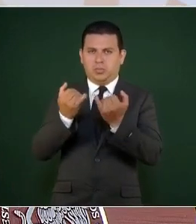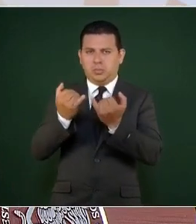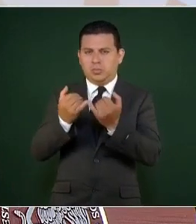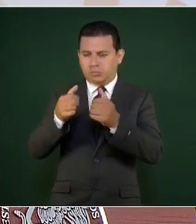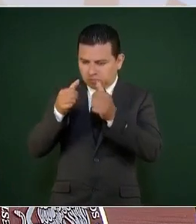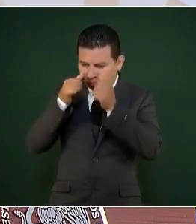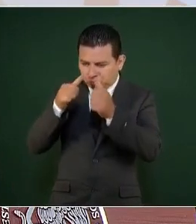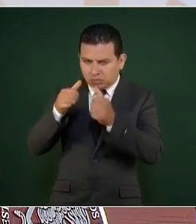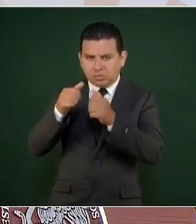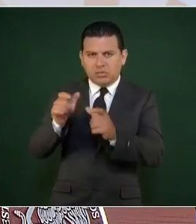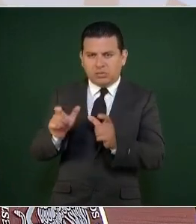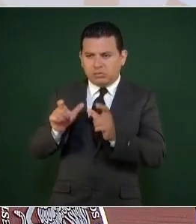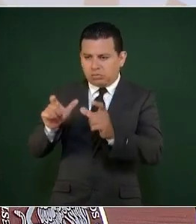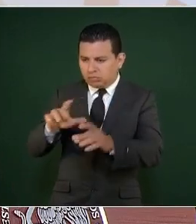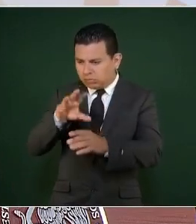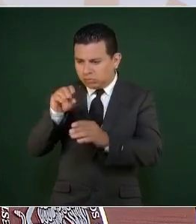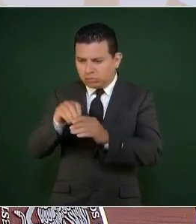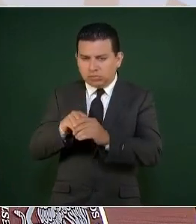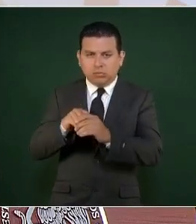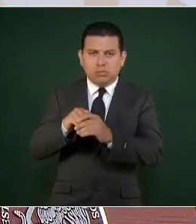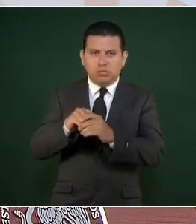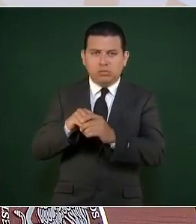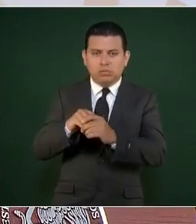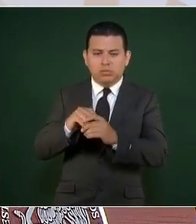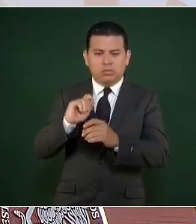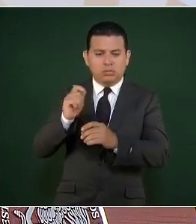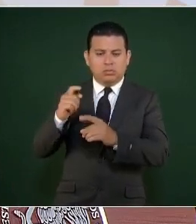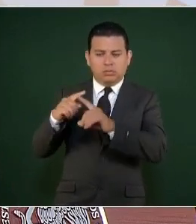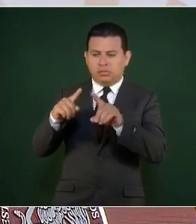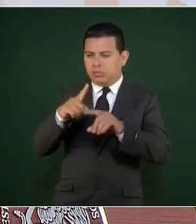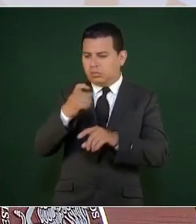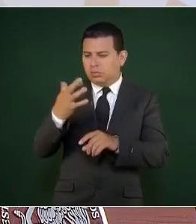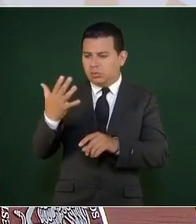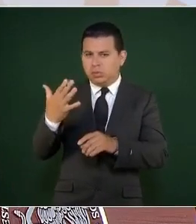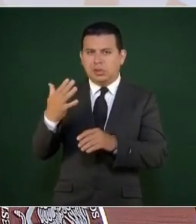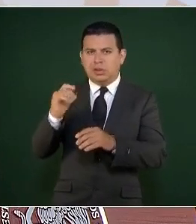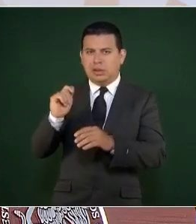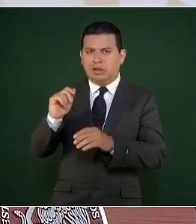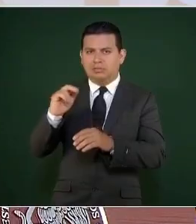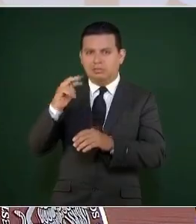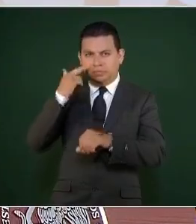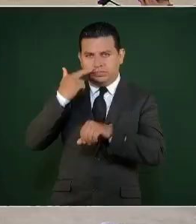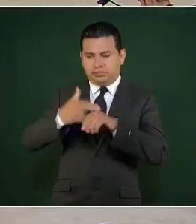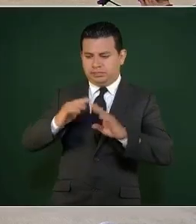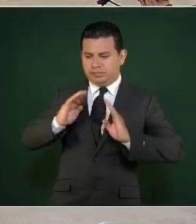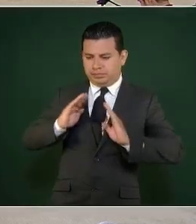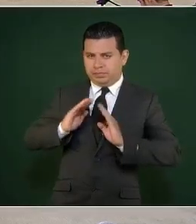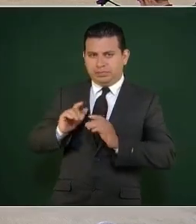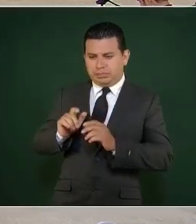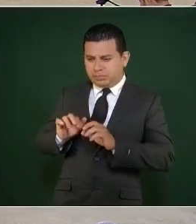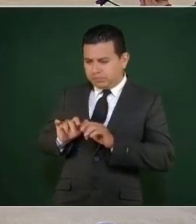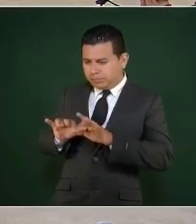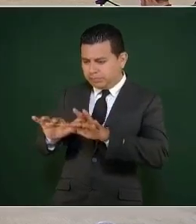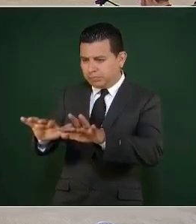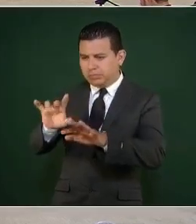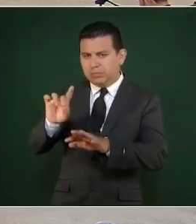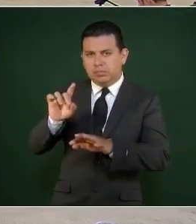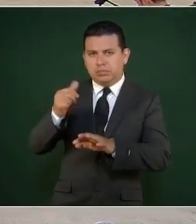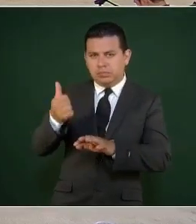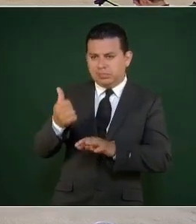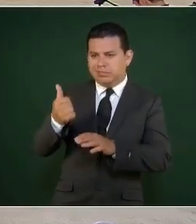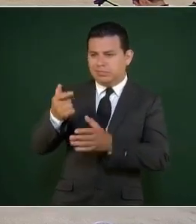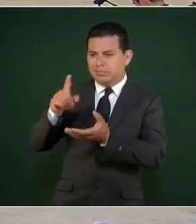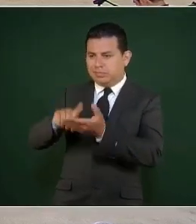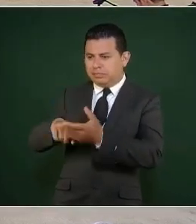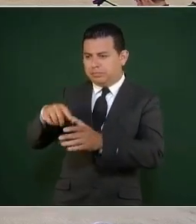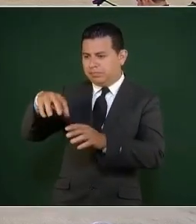una seguridad con 1.950 elementos navales desplegados en 36